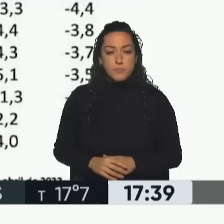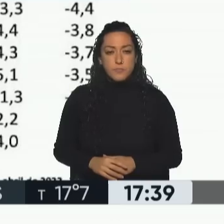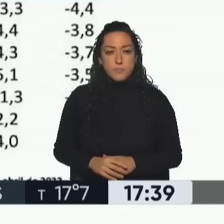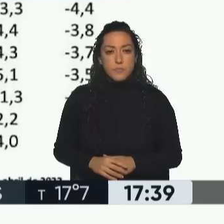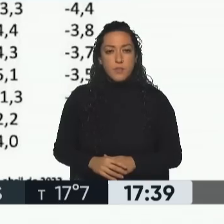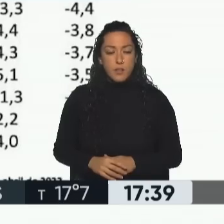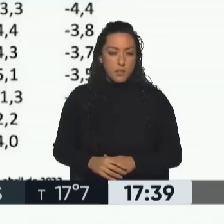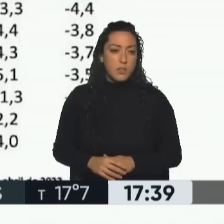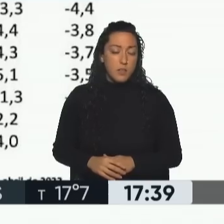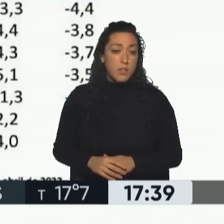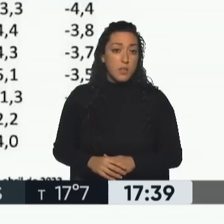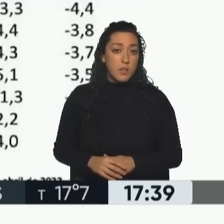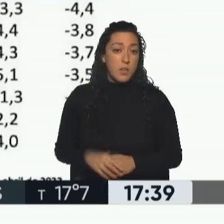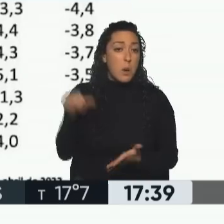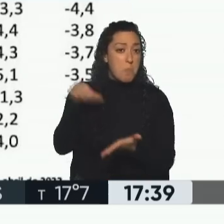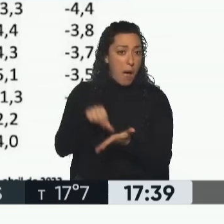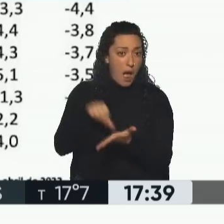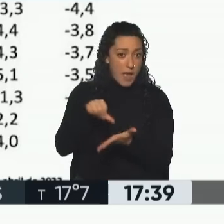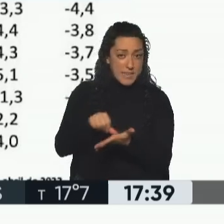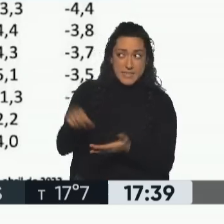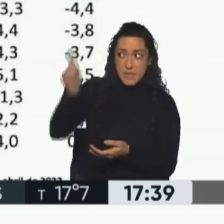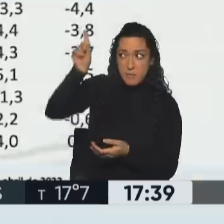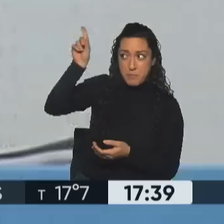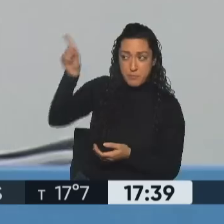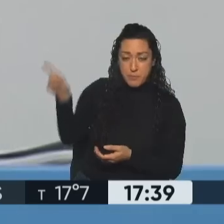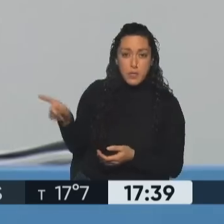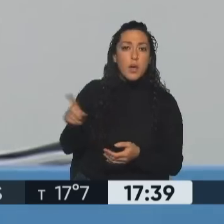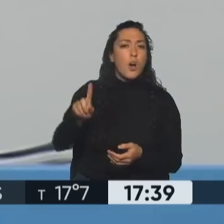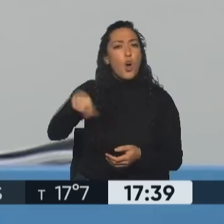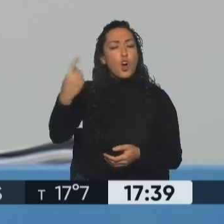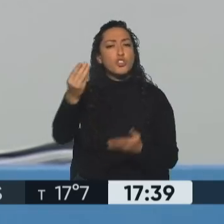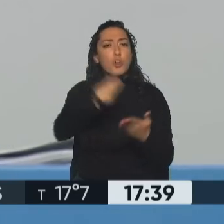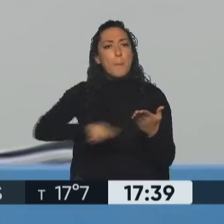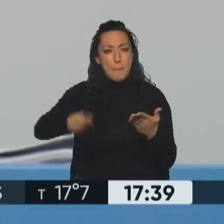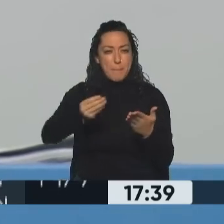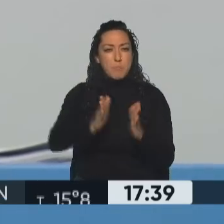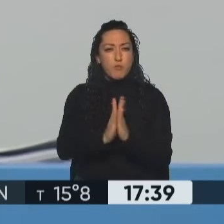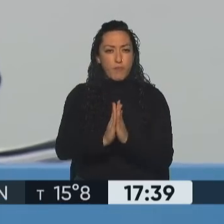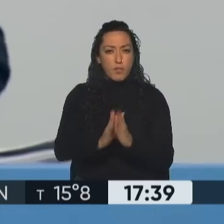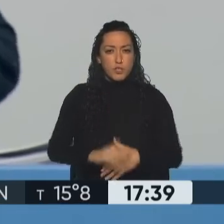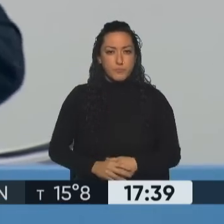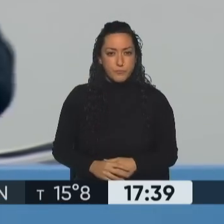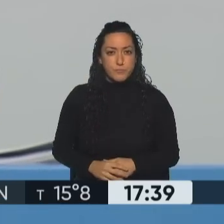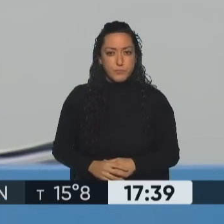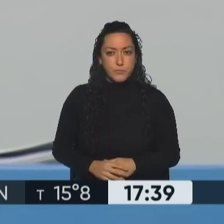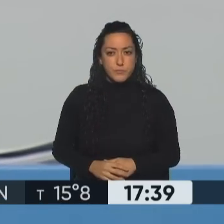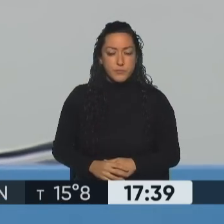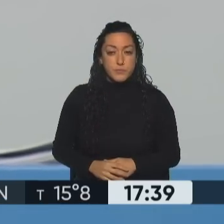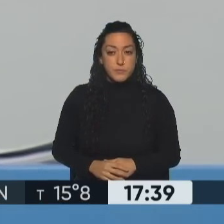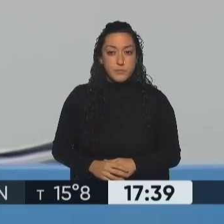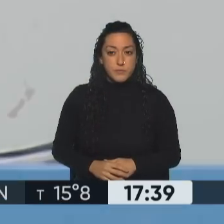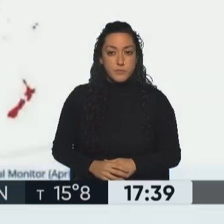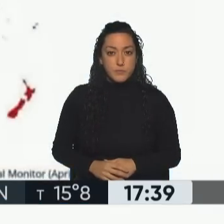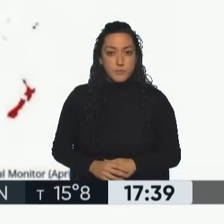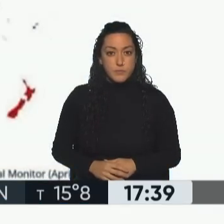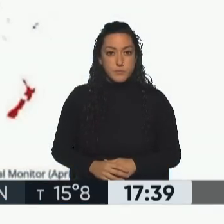Indonesia, etcétera, etcétera, etcétera. El segundo mapa, por favor. Bueno, el segundo mapa es